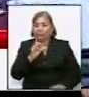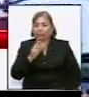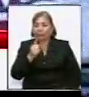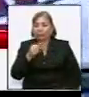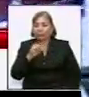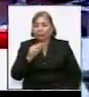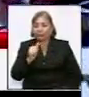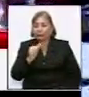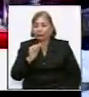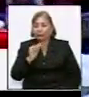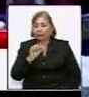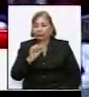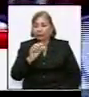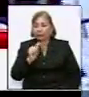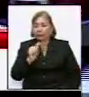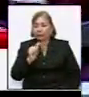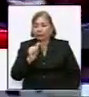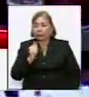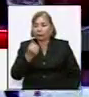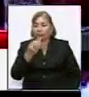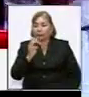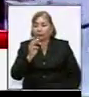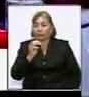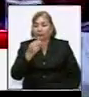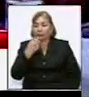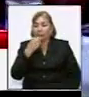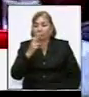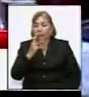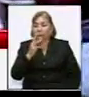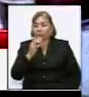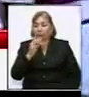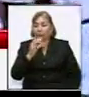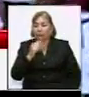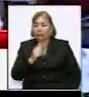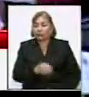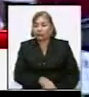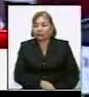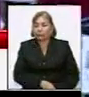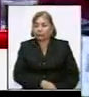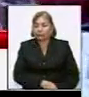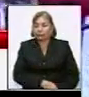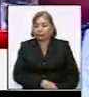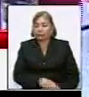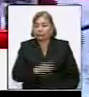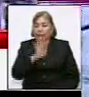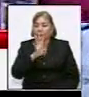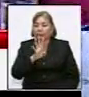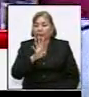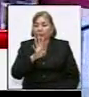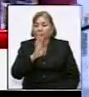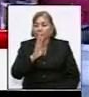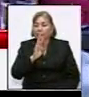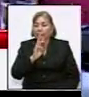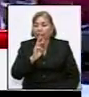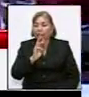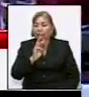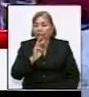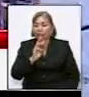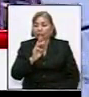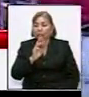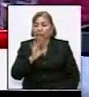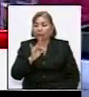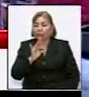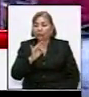inga el artículo 16 de la congresista vendida huinca el artículo 416 en el artículo